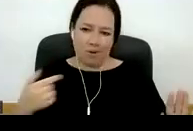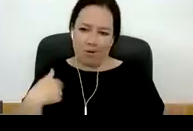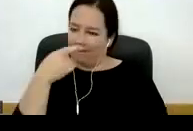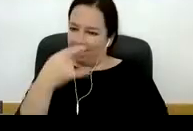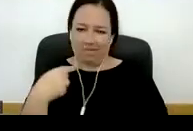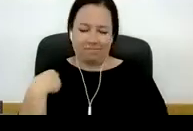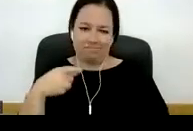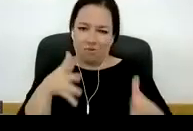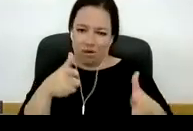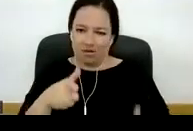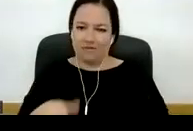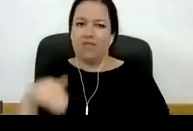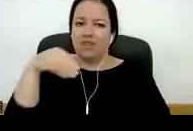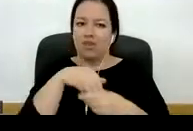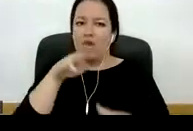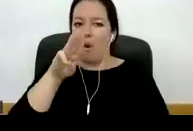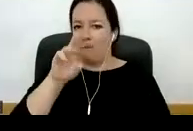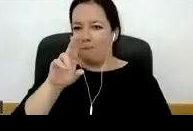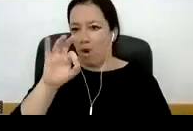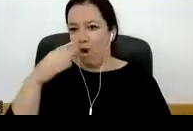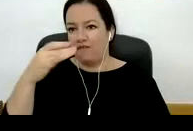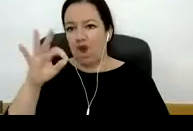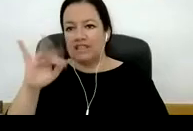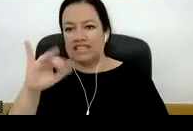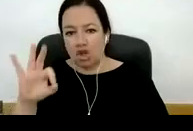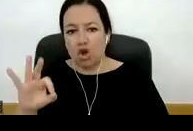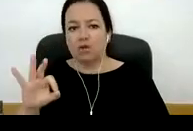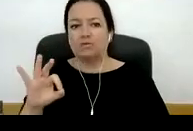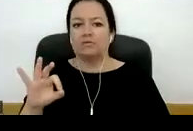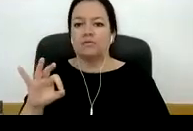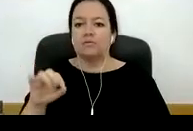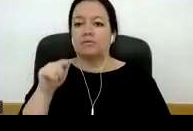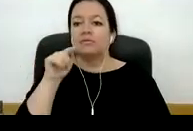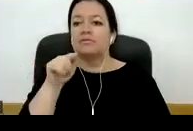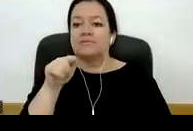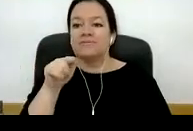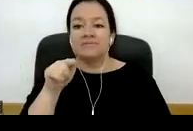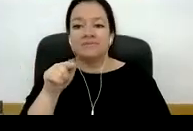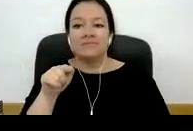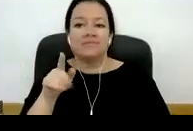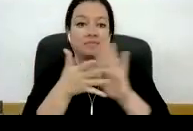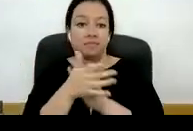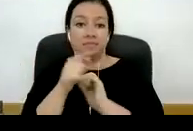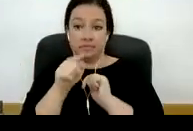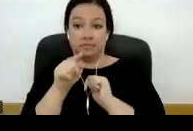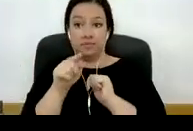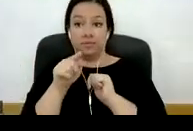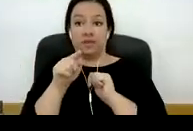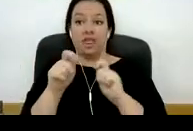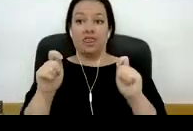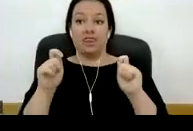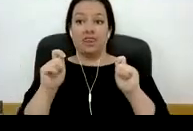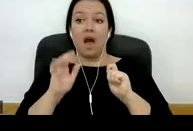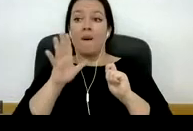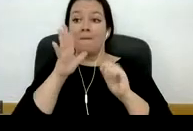general. Nos puede ayudar fundamentalmente el probiótico como tal, porque la microbiota